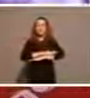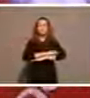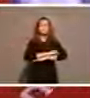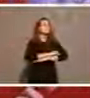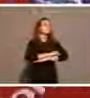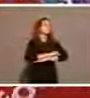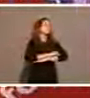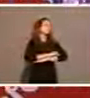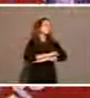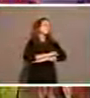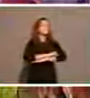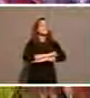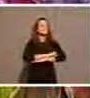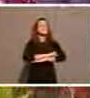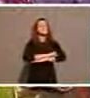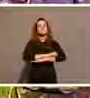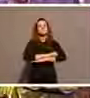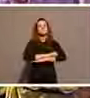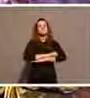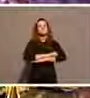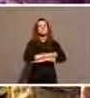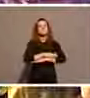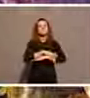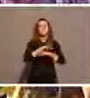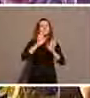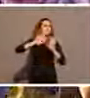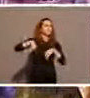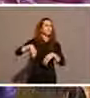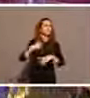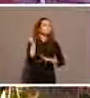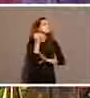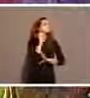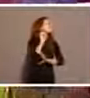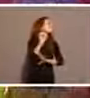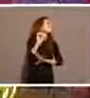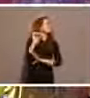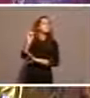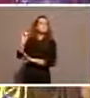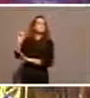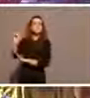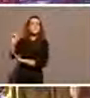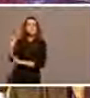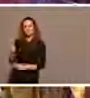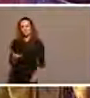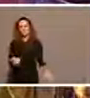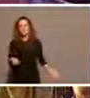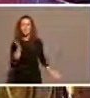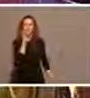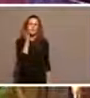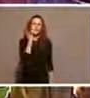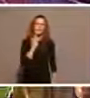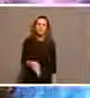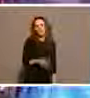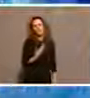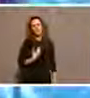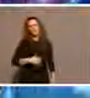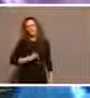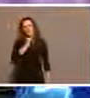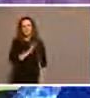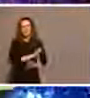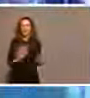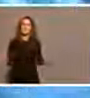nada. Se escabulle y da la espalda. Ya está bien de tanto cara.